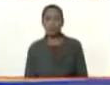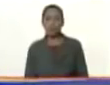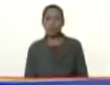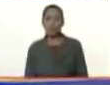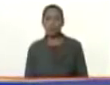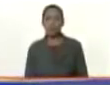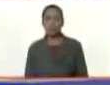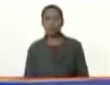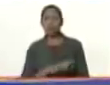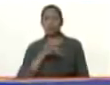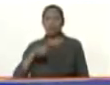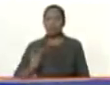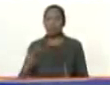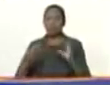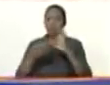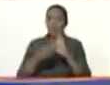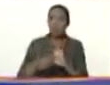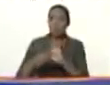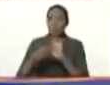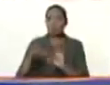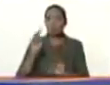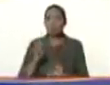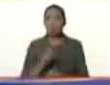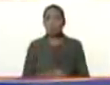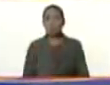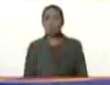Hay que unirse.